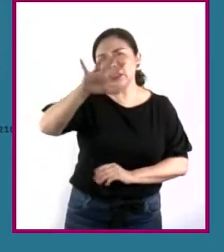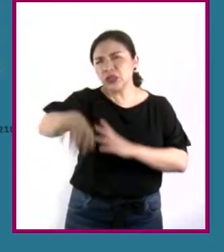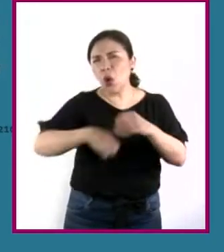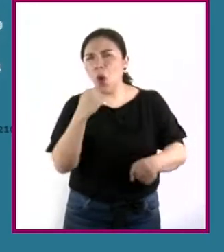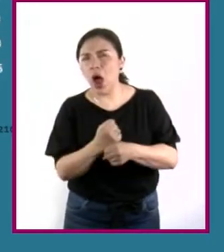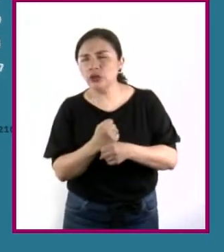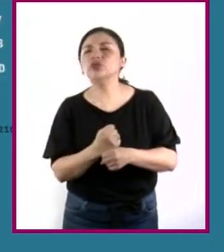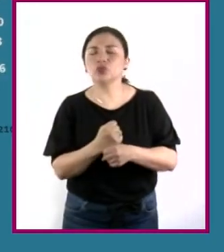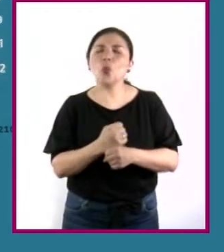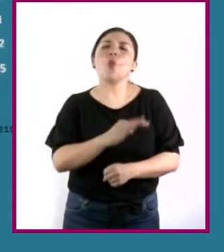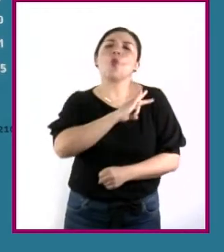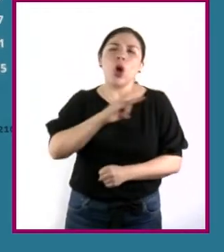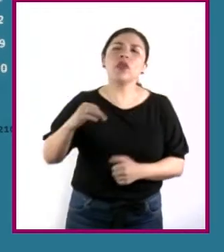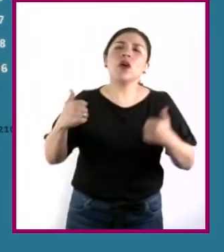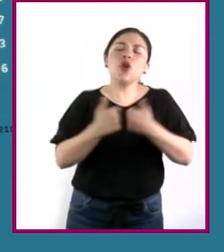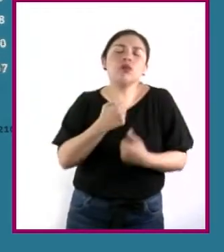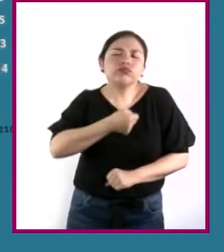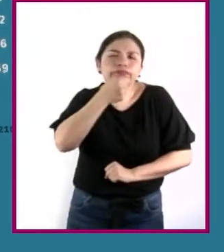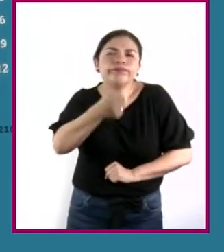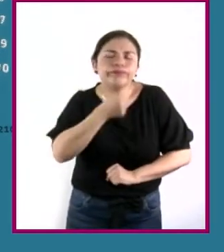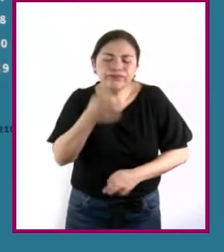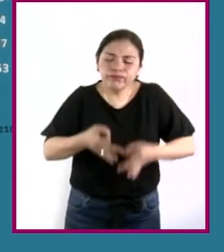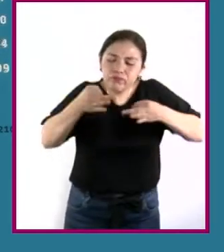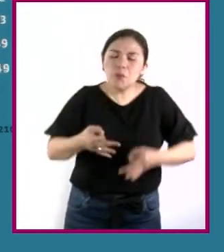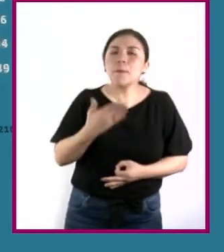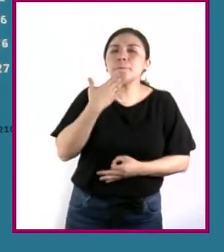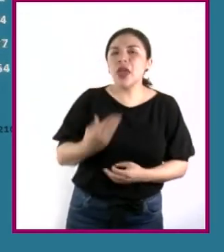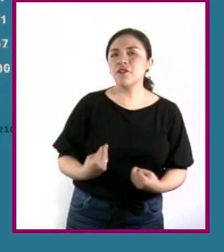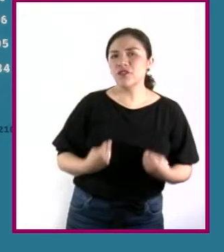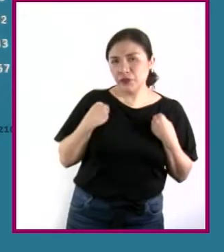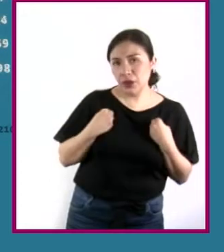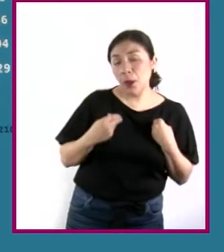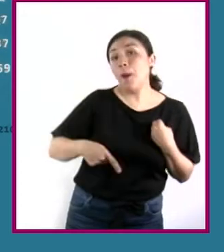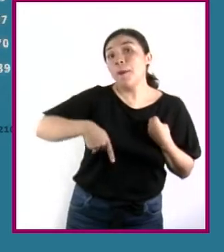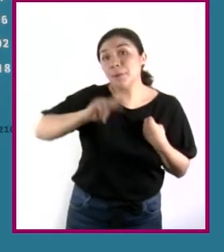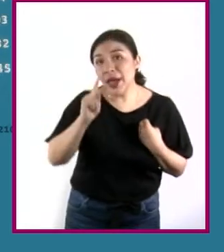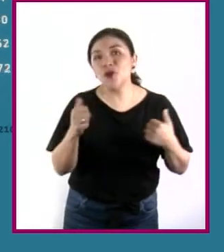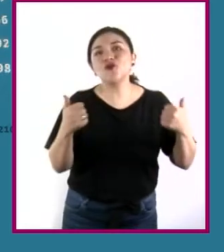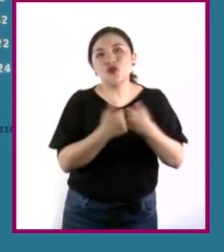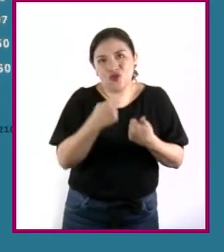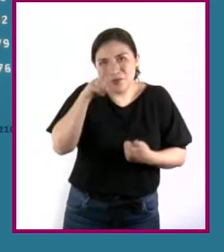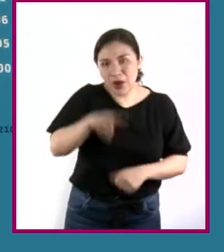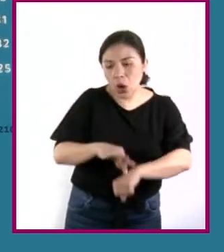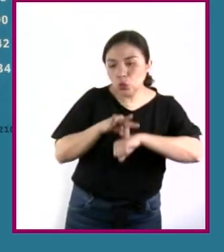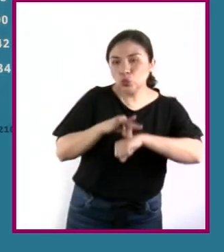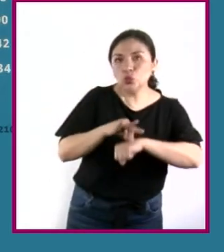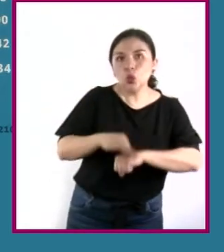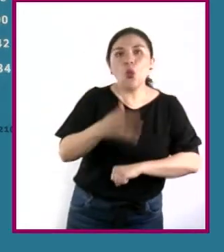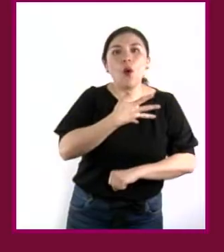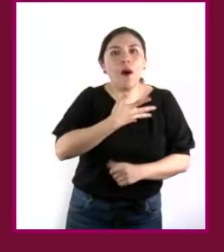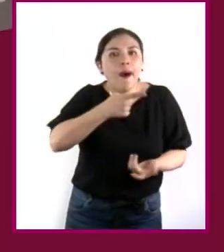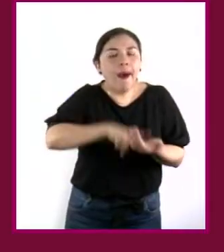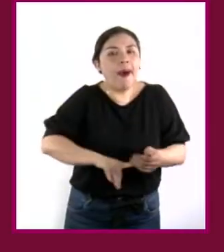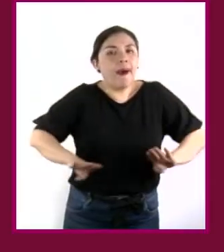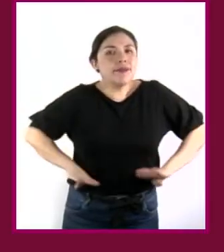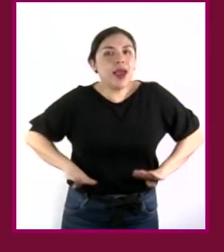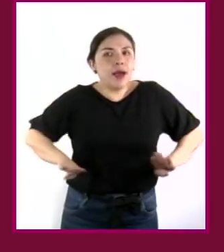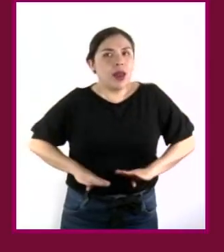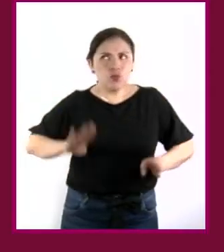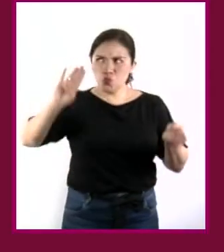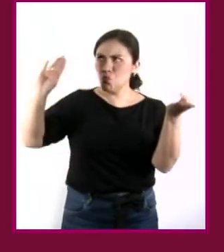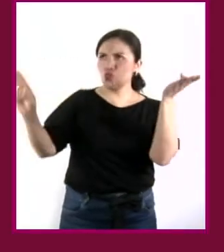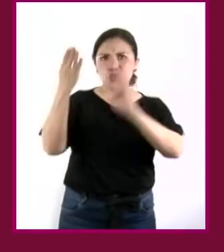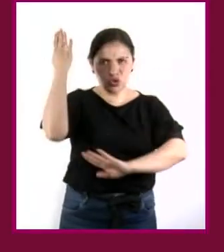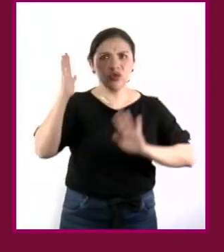más, podamos tener una vejez digna. Pero no solamente eso, ¿no? O sea, realmente hay una condición a escala